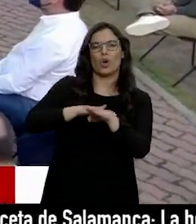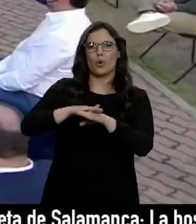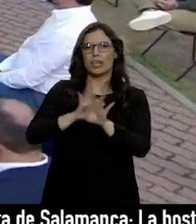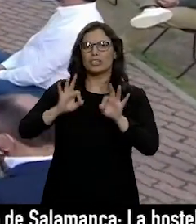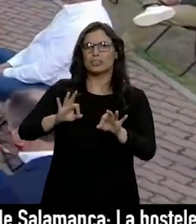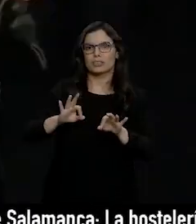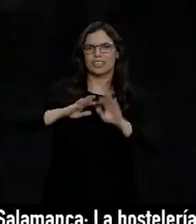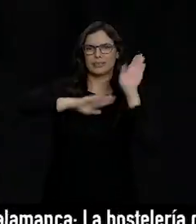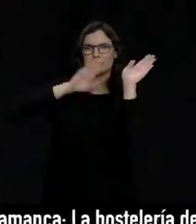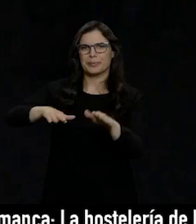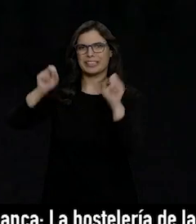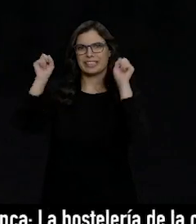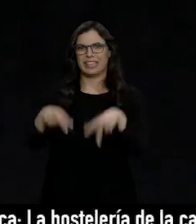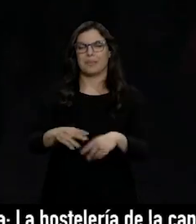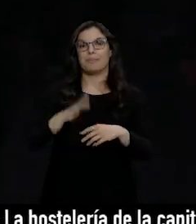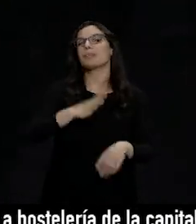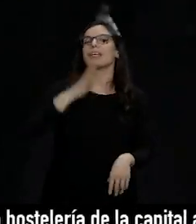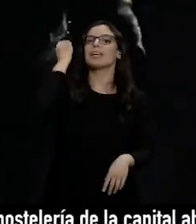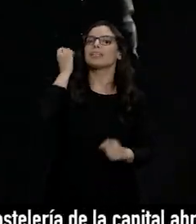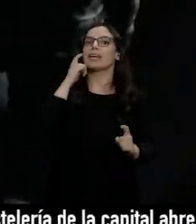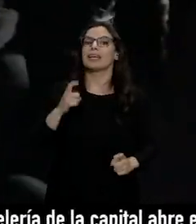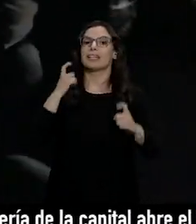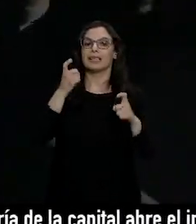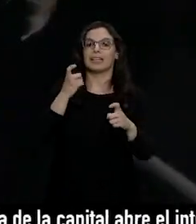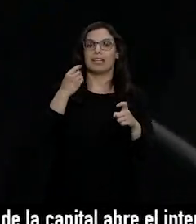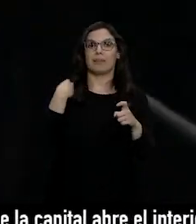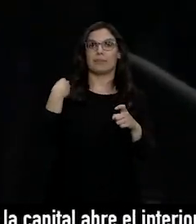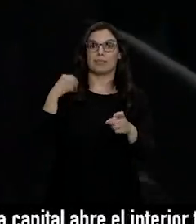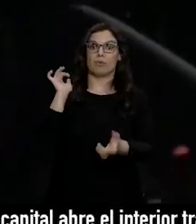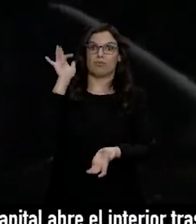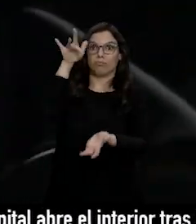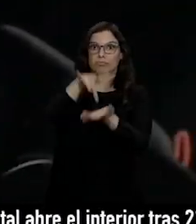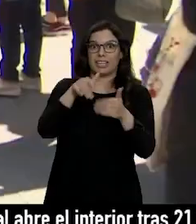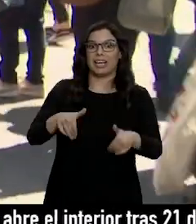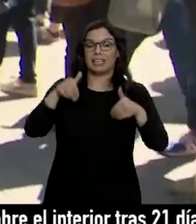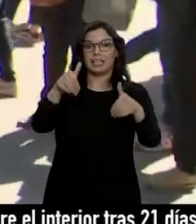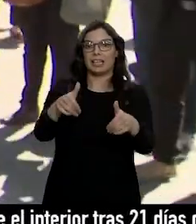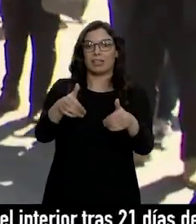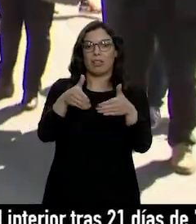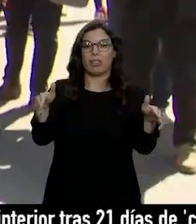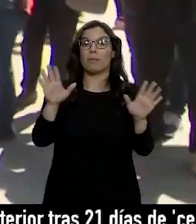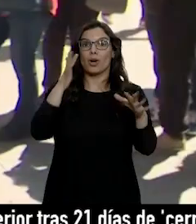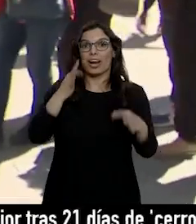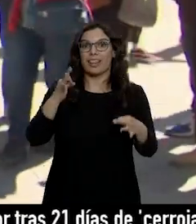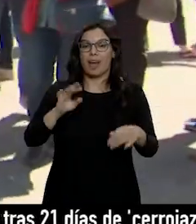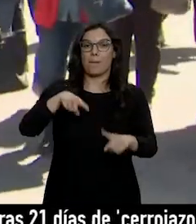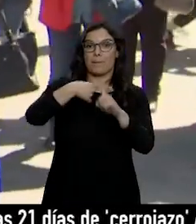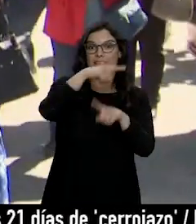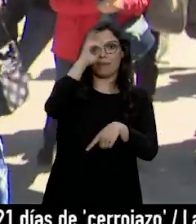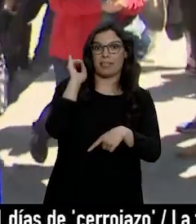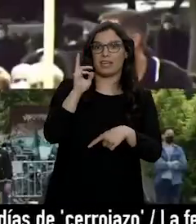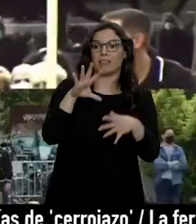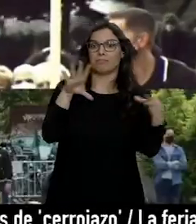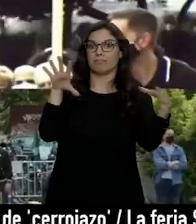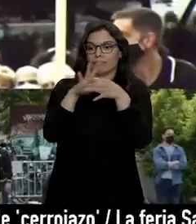de desleales. Pablo Iglesias trata de que su desembarco autonómico no haga aguas, con Podemos muy por detrás de Más Madrid, que rechazó una coalición